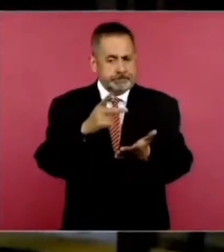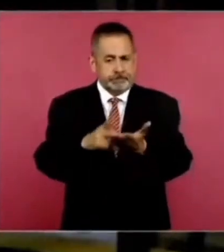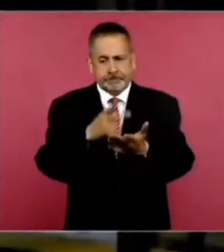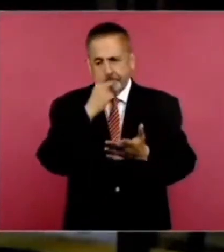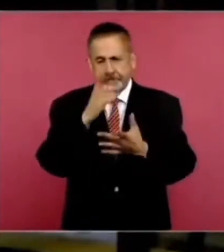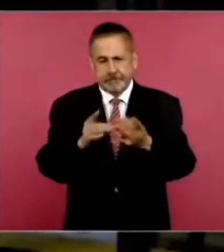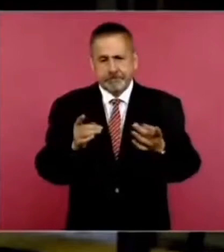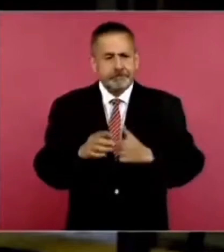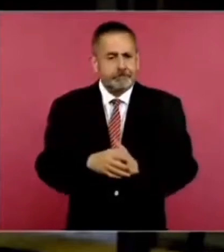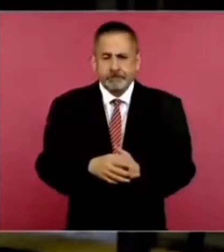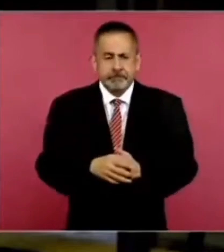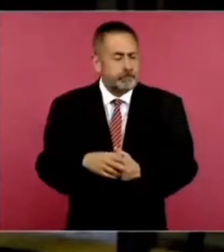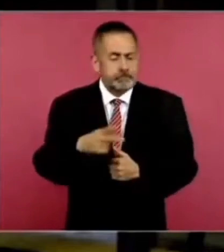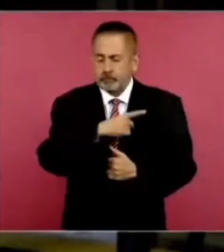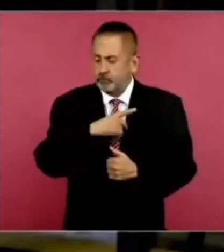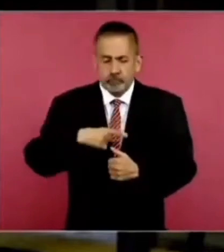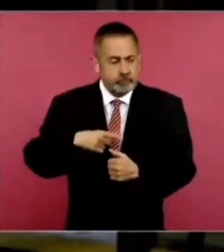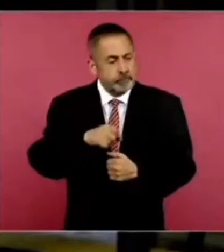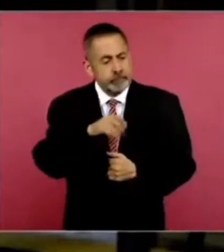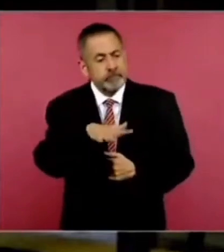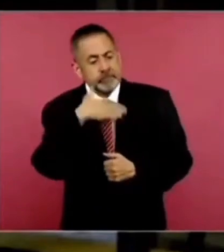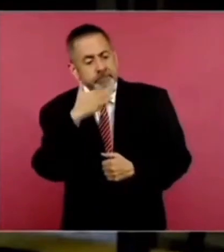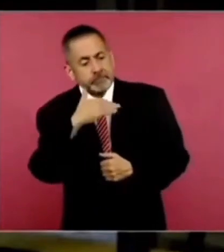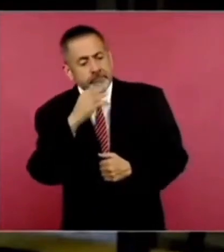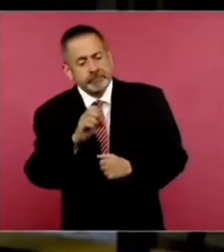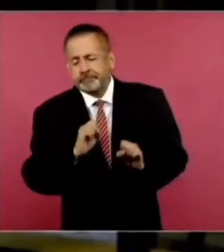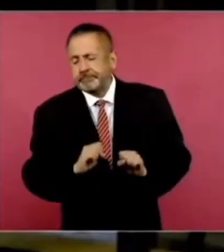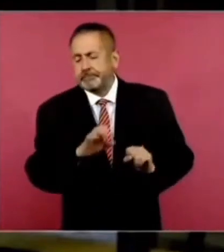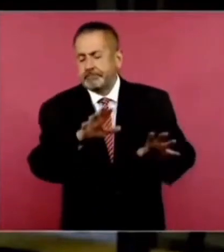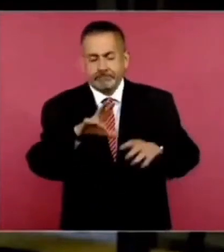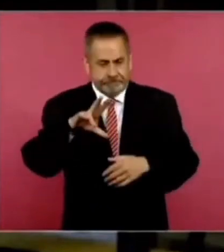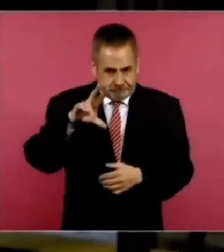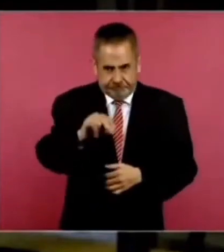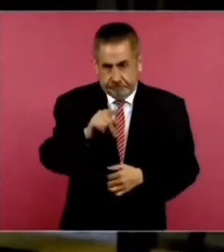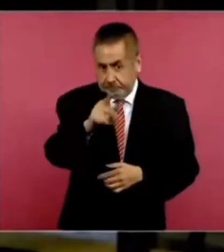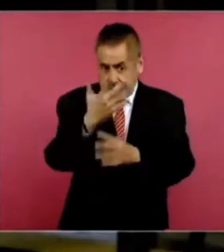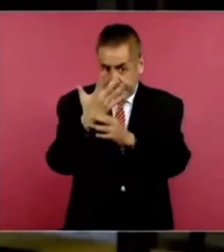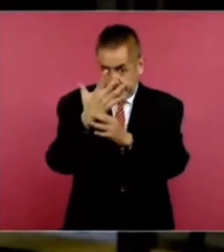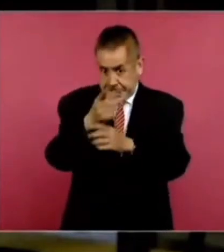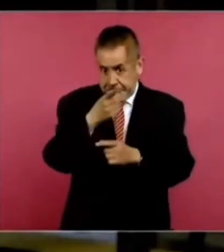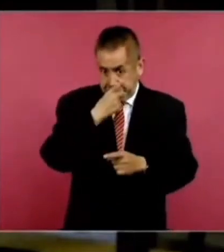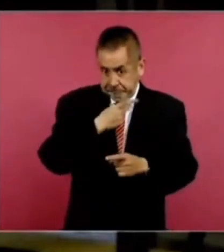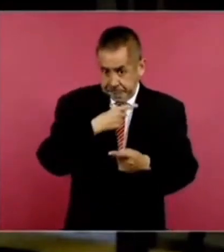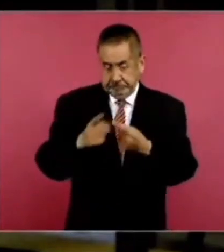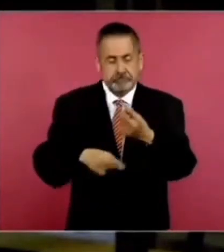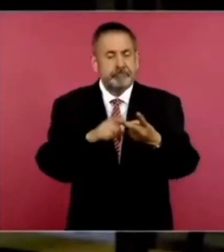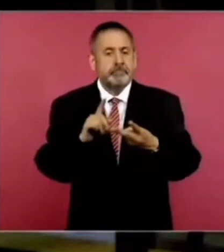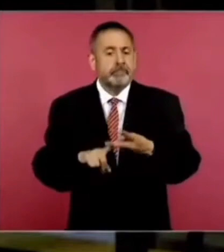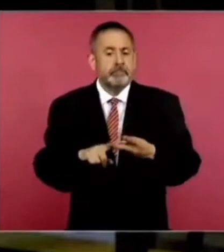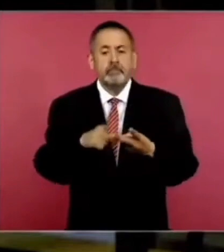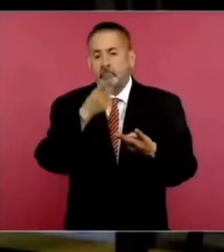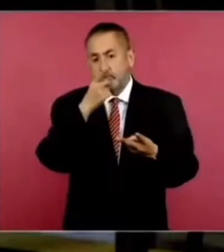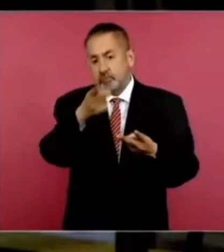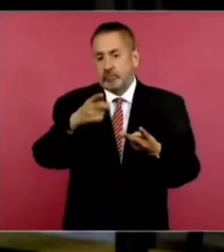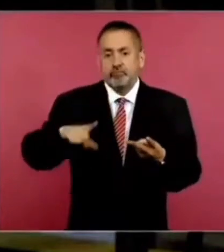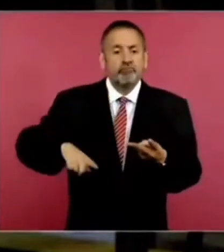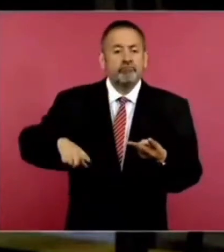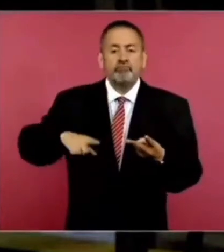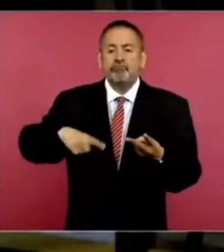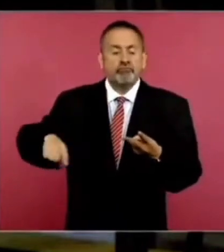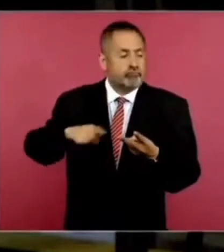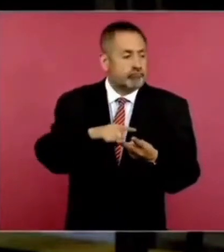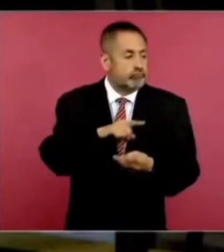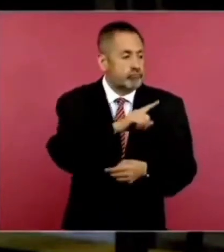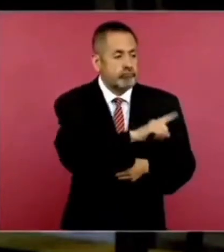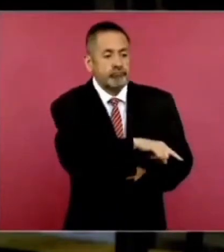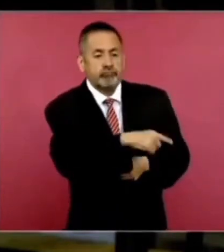uno, no se tolerará la corrupción en su administración; dos, que este gobierno no tolerará que